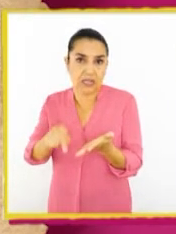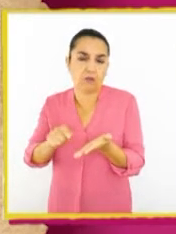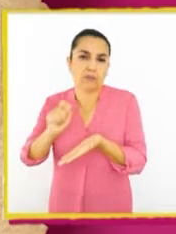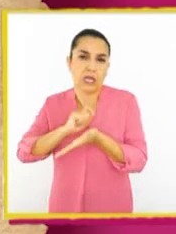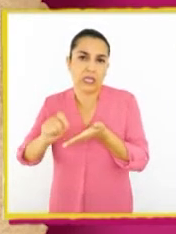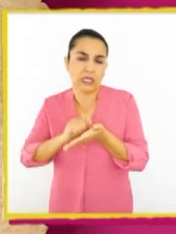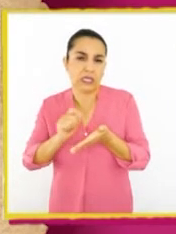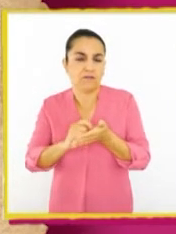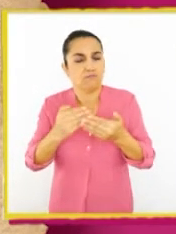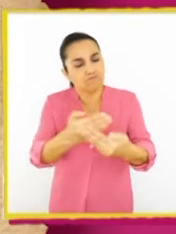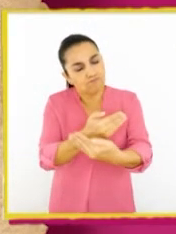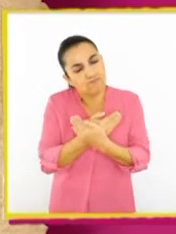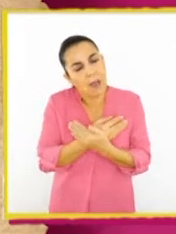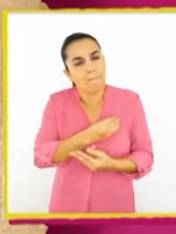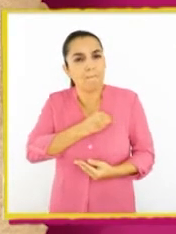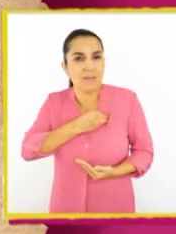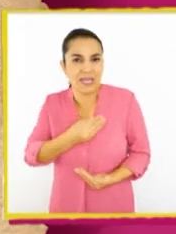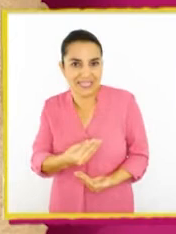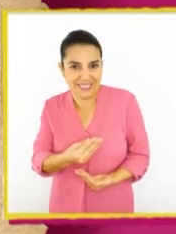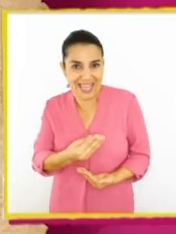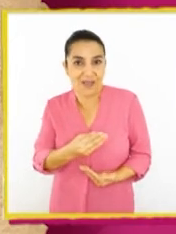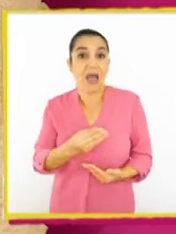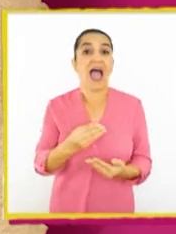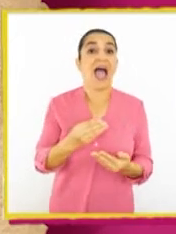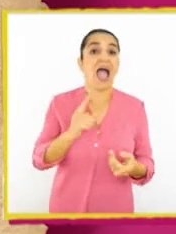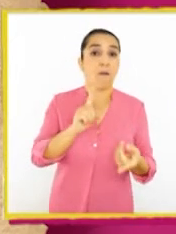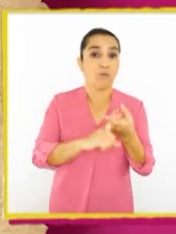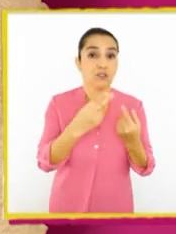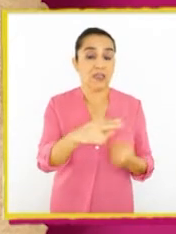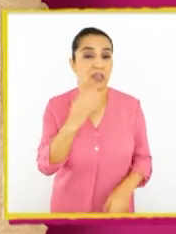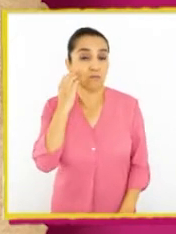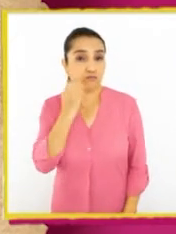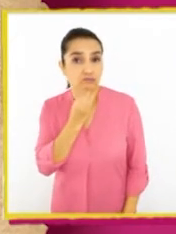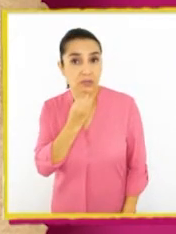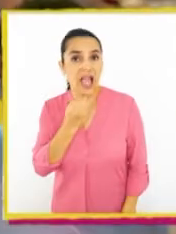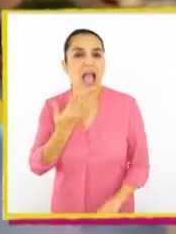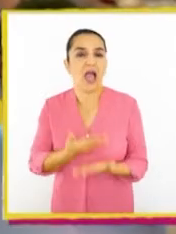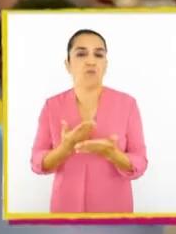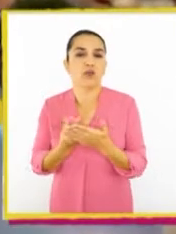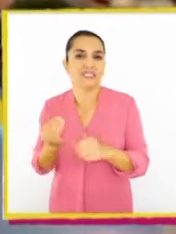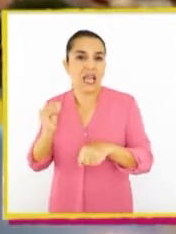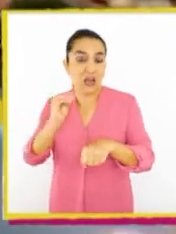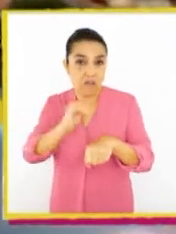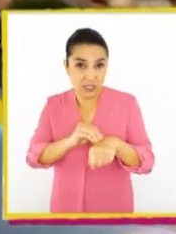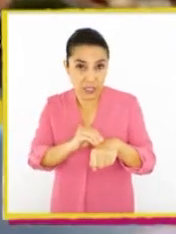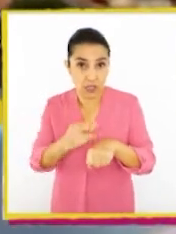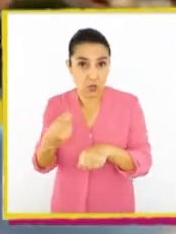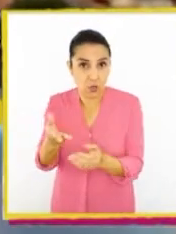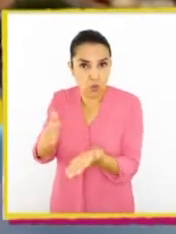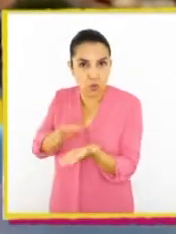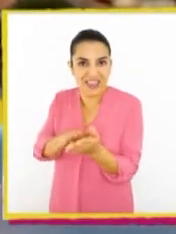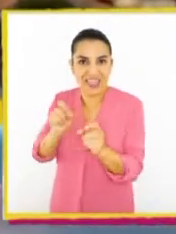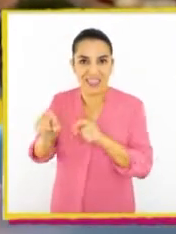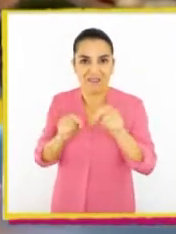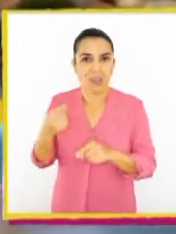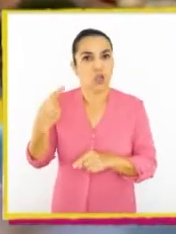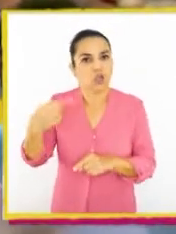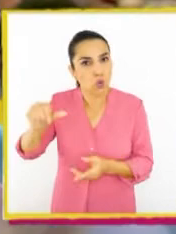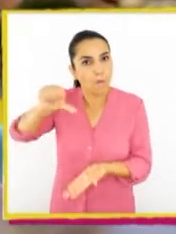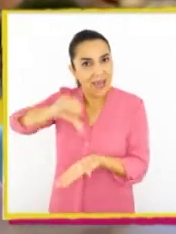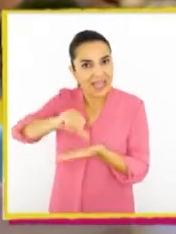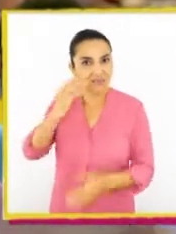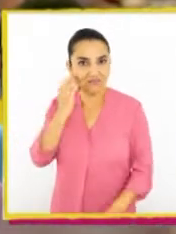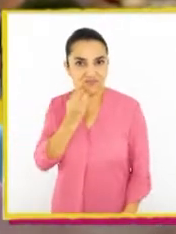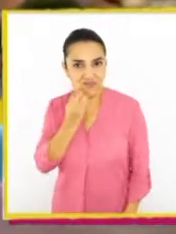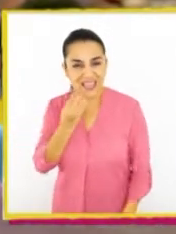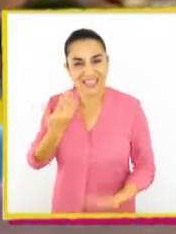Miguel Grau le da el pésame a Carmela Carvajal. Y además, él aprovecha de señalar que su muerte fue para defender a su país.